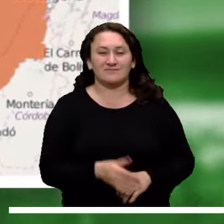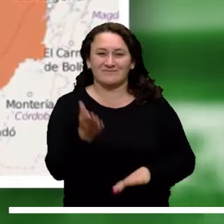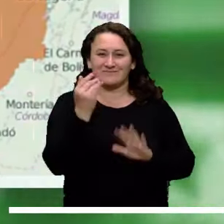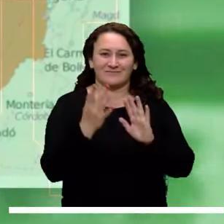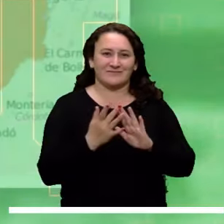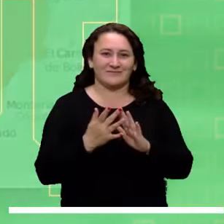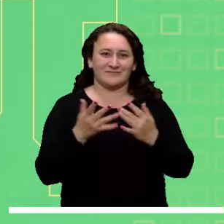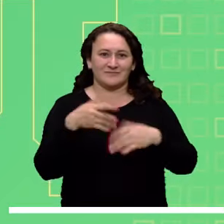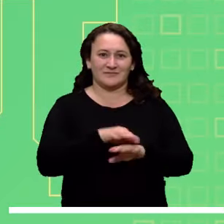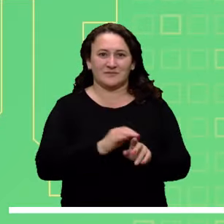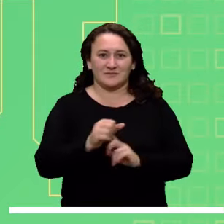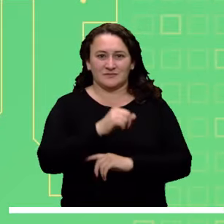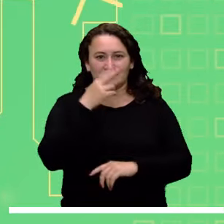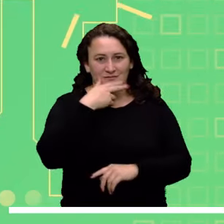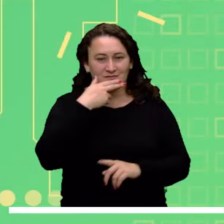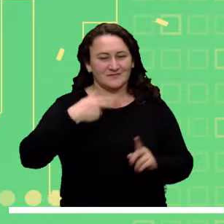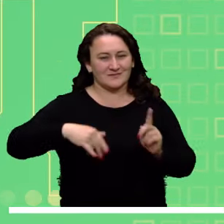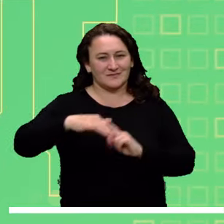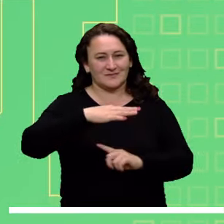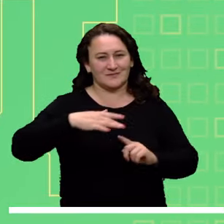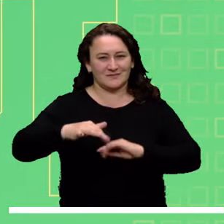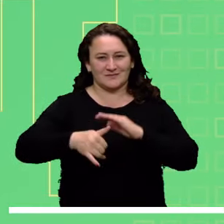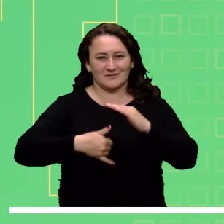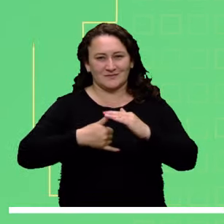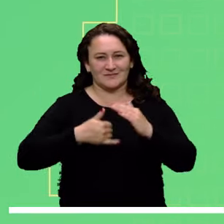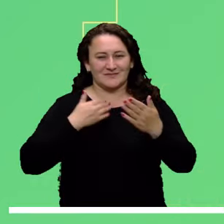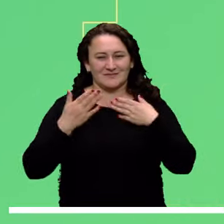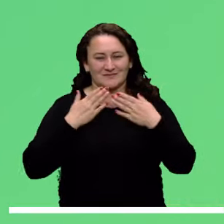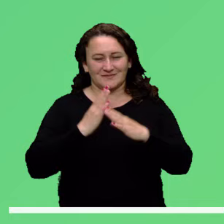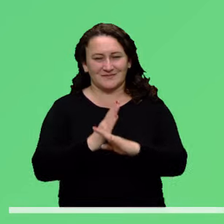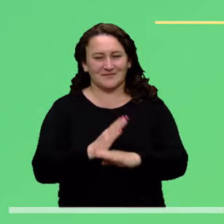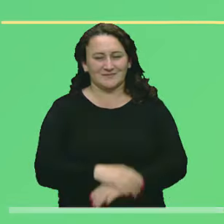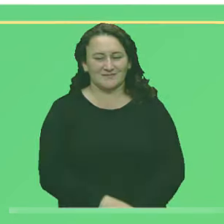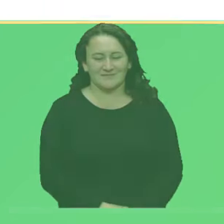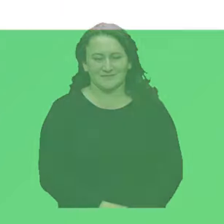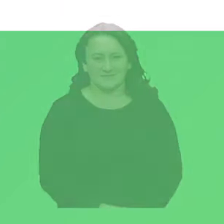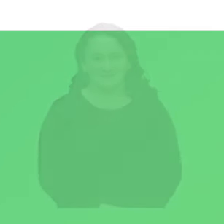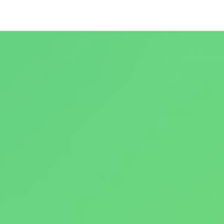Caribe. Síguenos en nuestras redes sociales. Nuestro